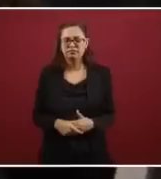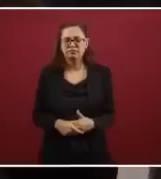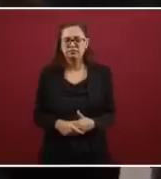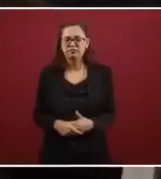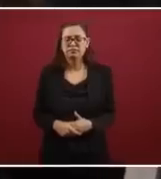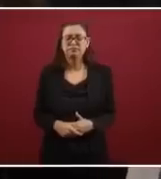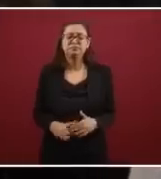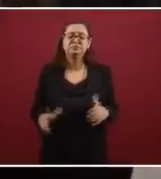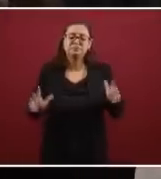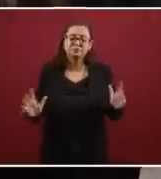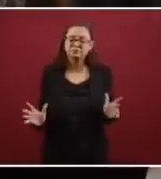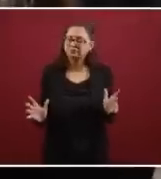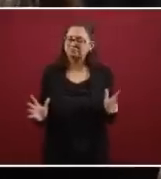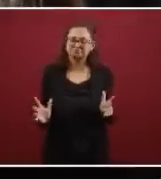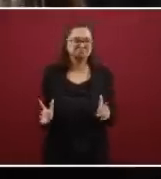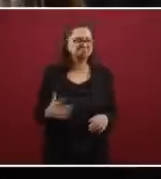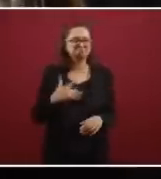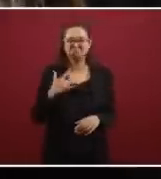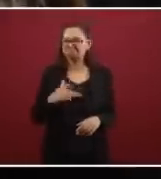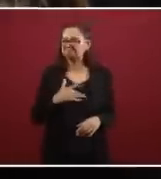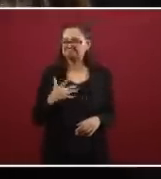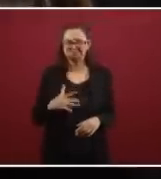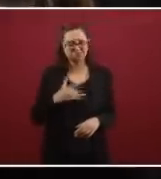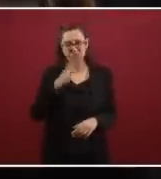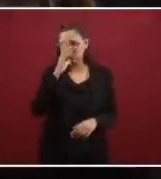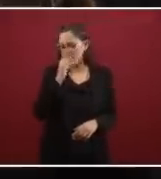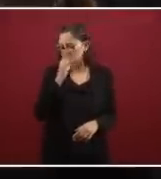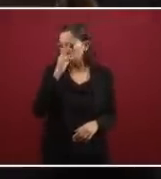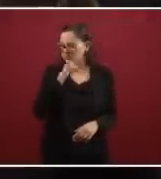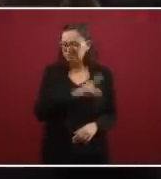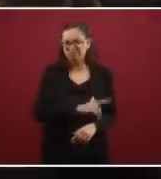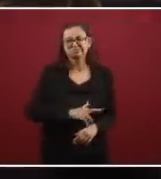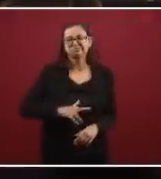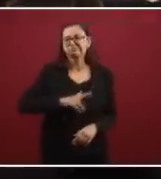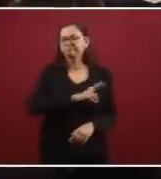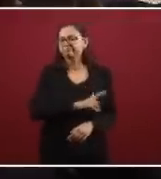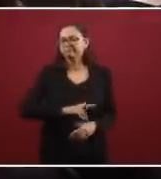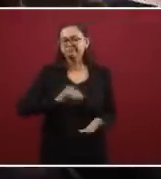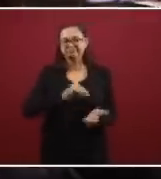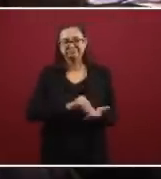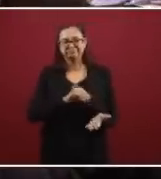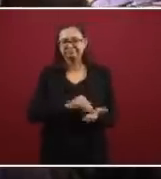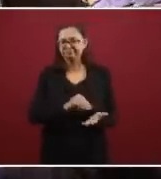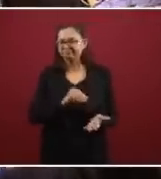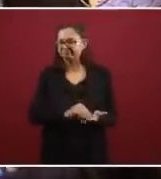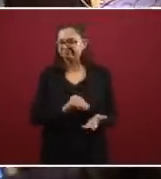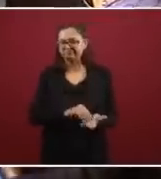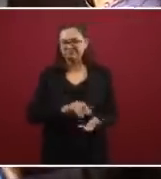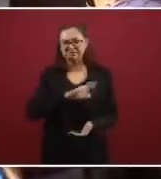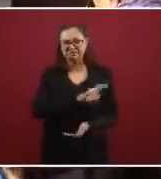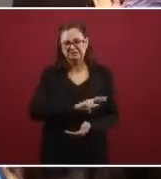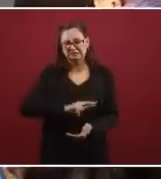Pero bueno, vamos a suponer que nos cuesta trabajo